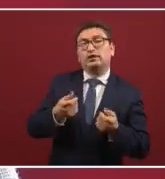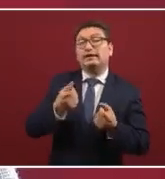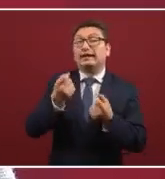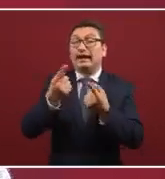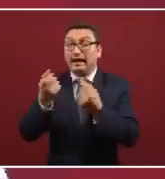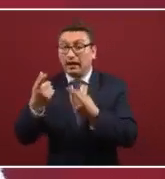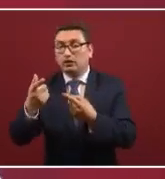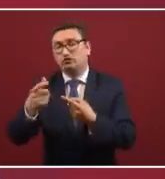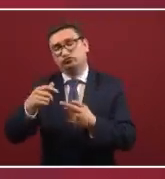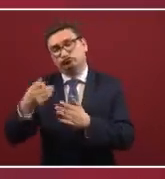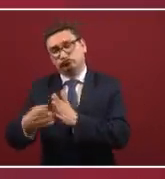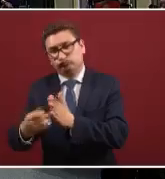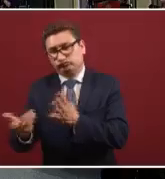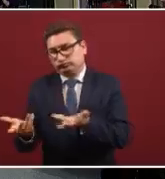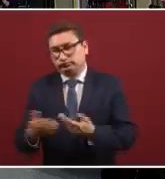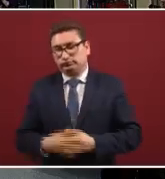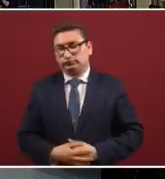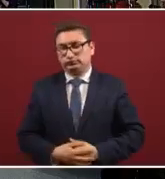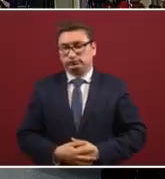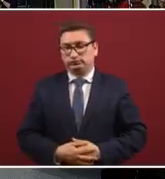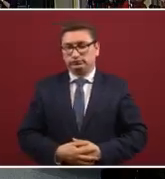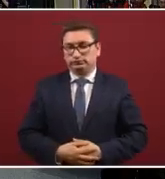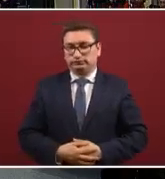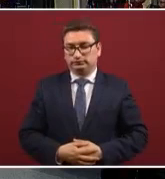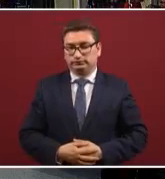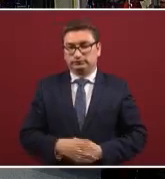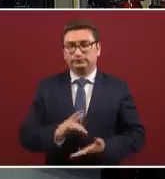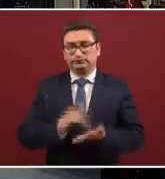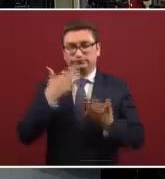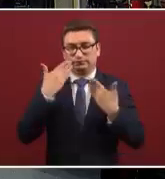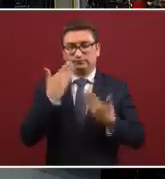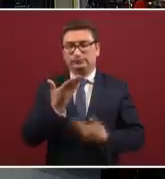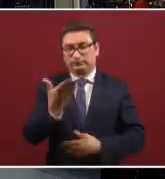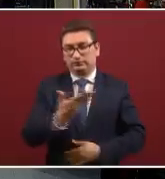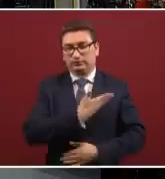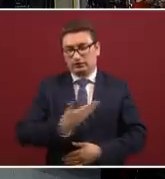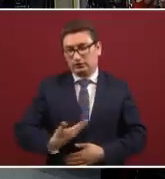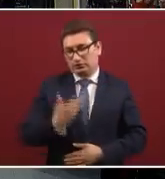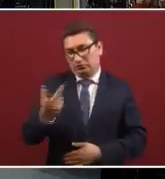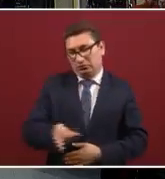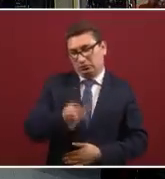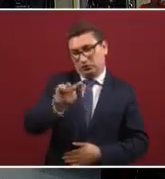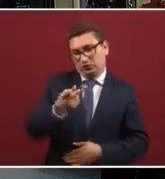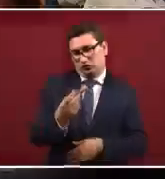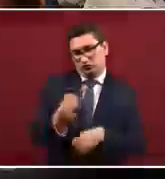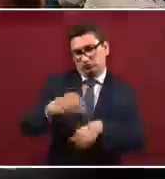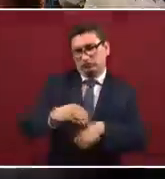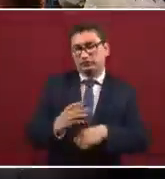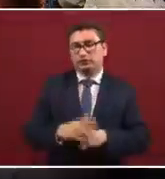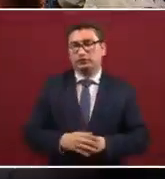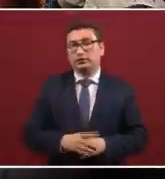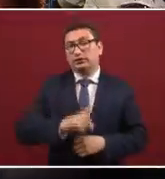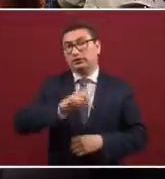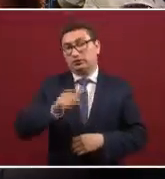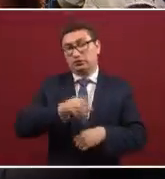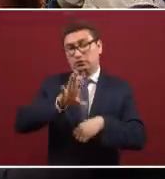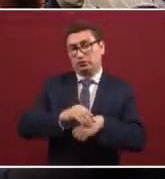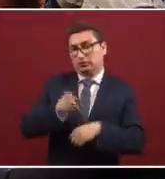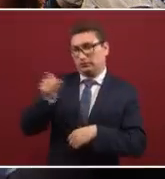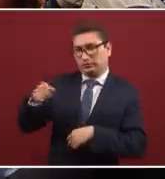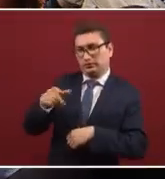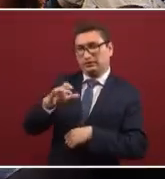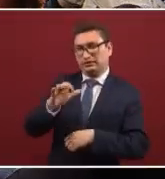que no están bajo nuestro control. Okay, muy amable, gracias. Presidente, una pregunta adicional de mi parte y después, si me permite, una para el